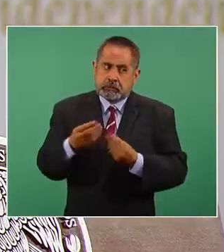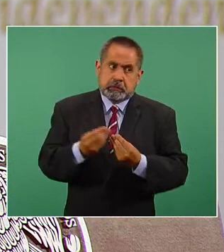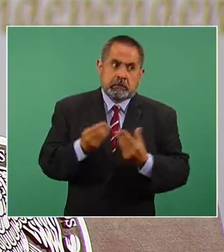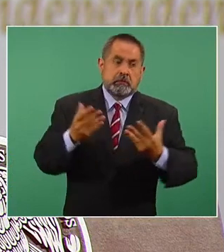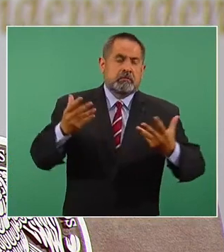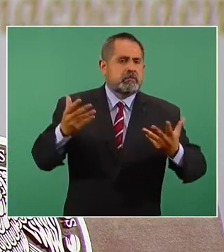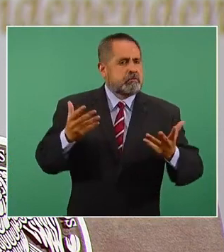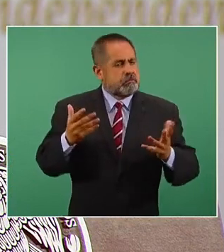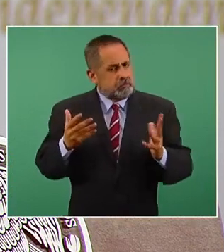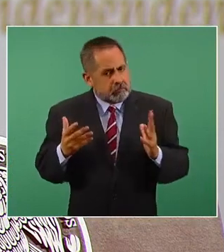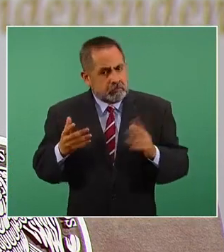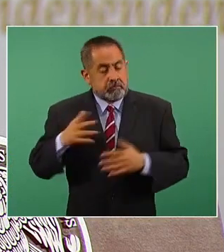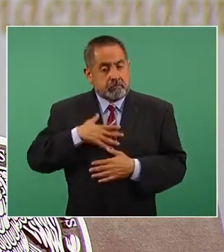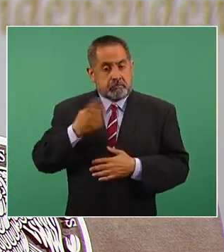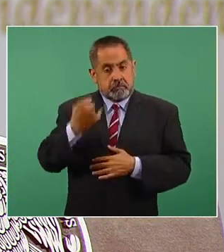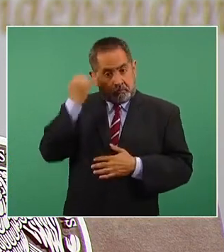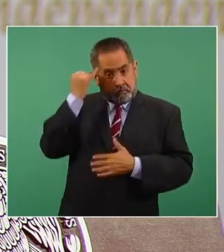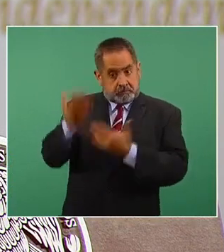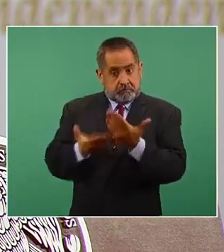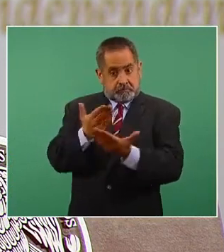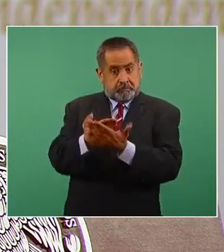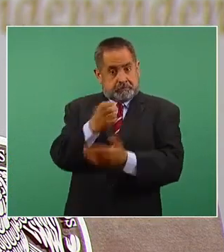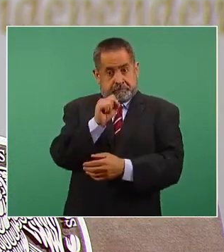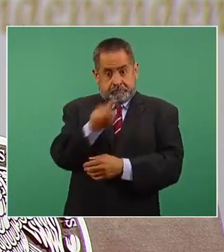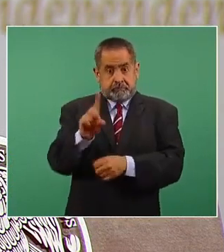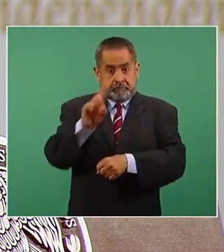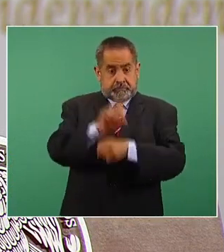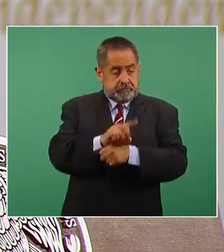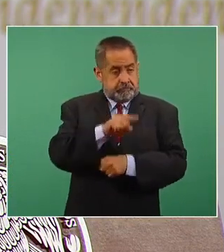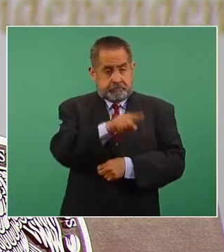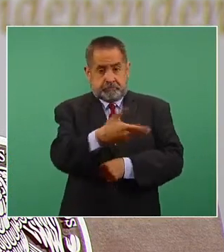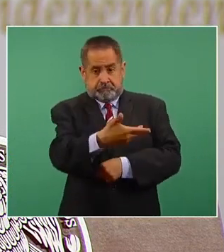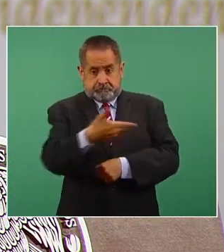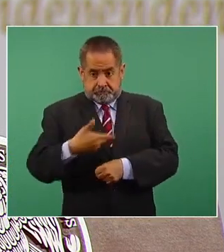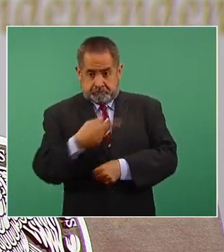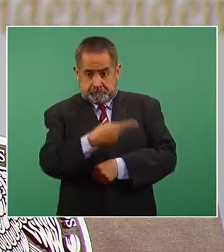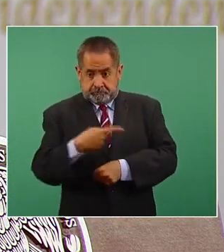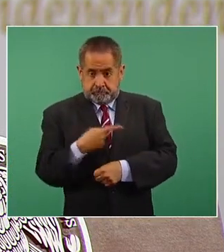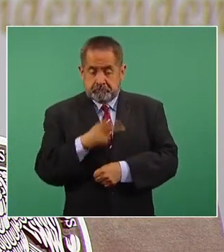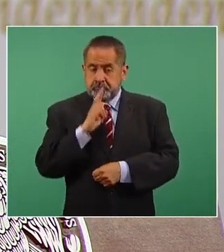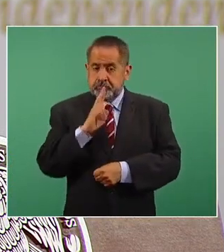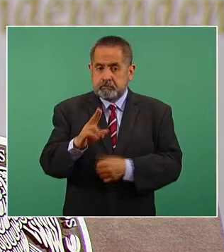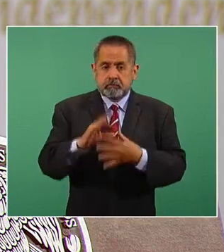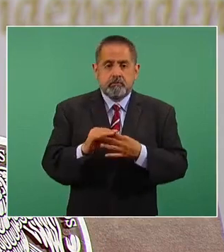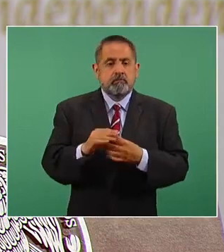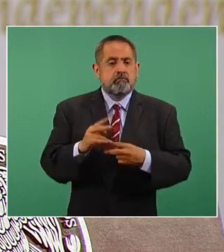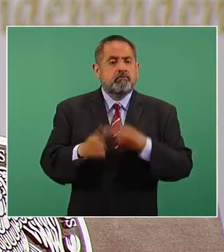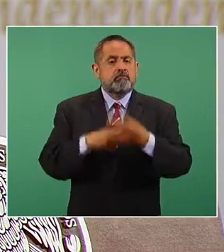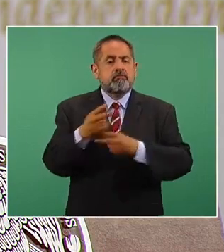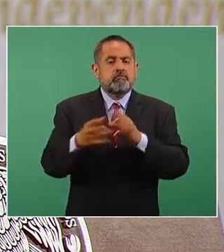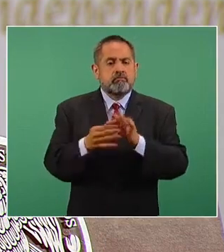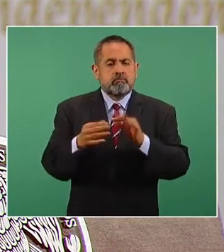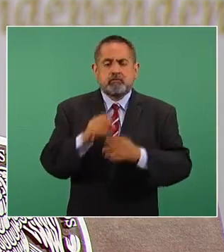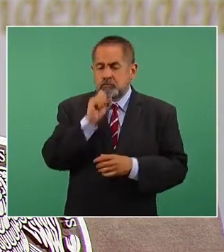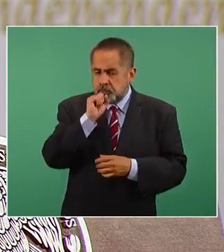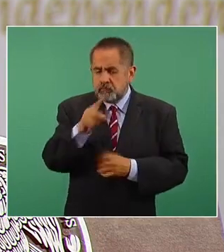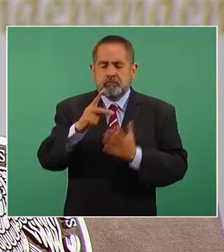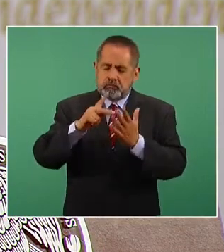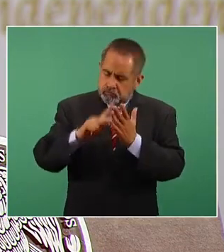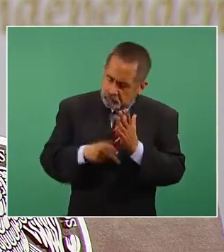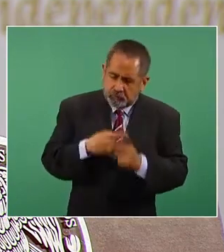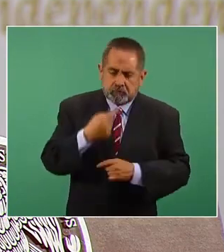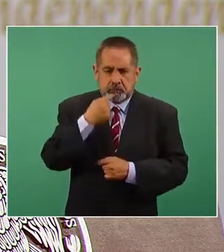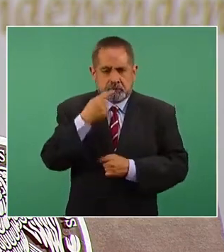Pero como yo lo establecí desde ese momento cuando se me preguntó, presidente, y además lo